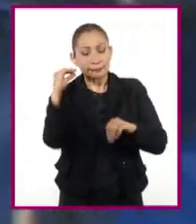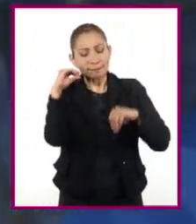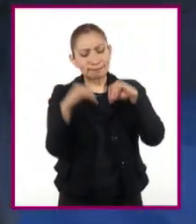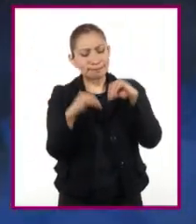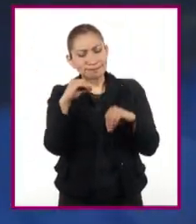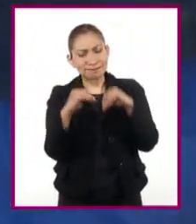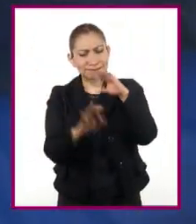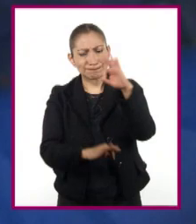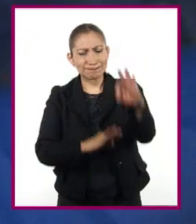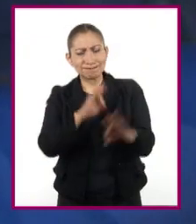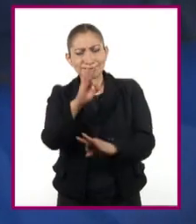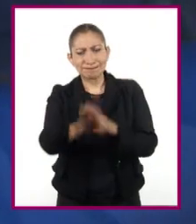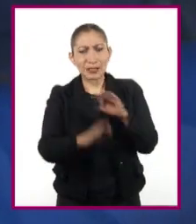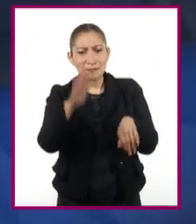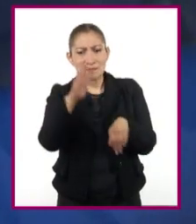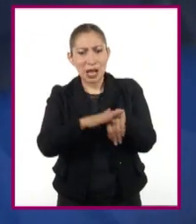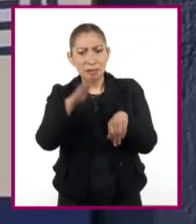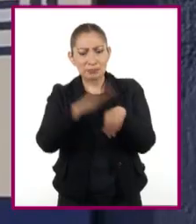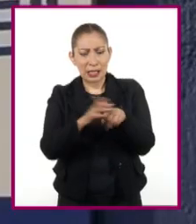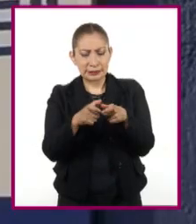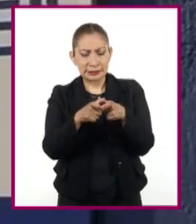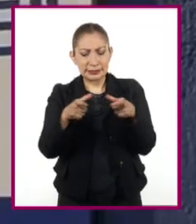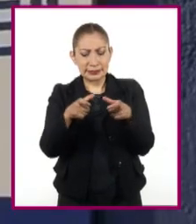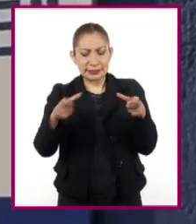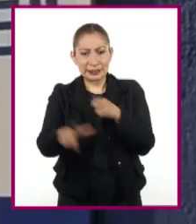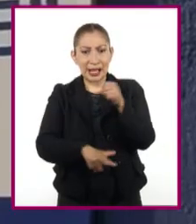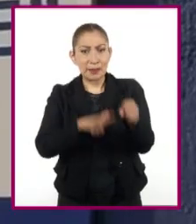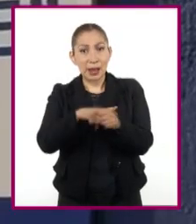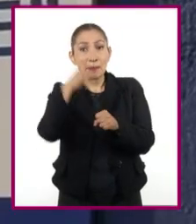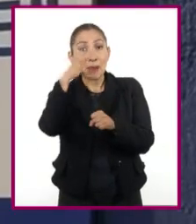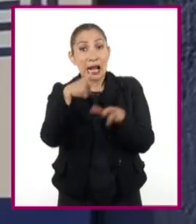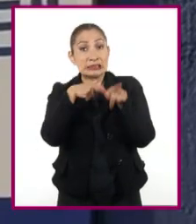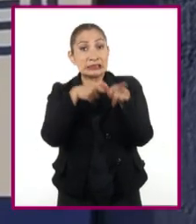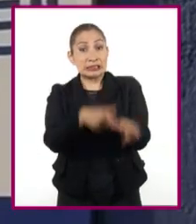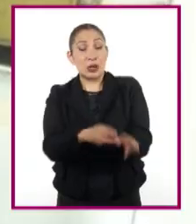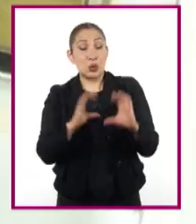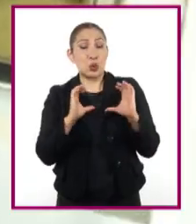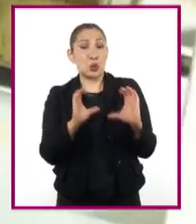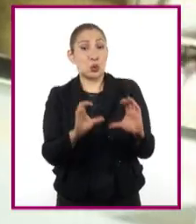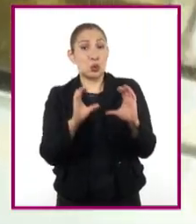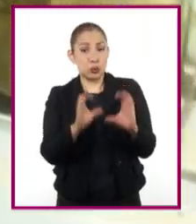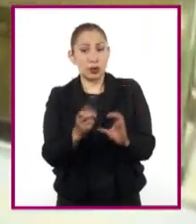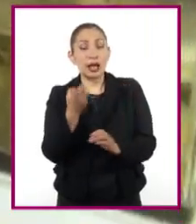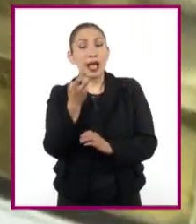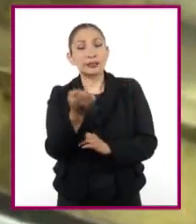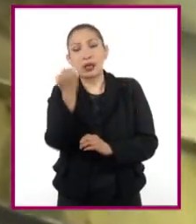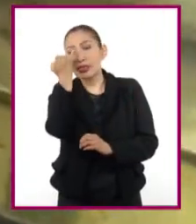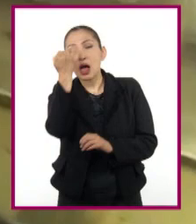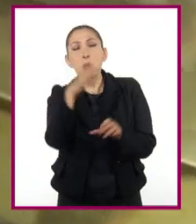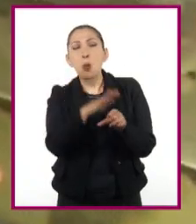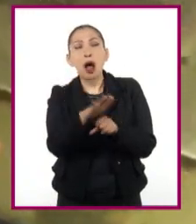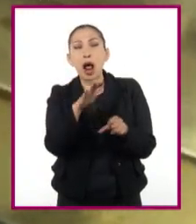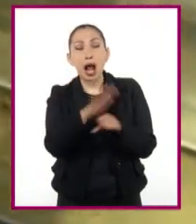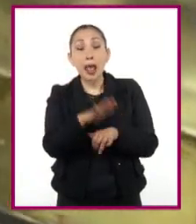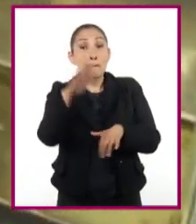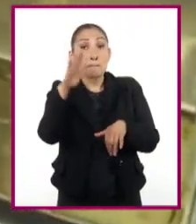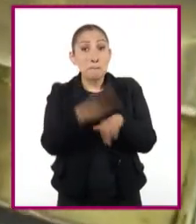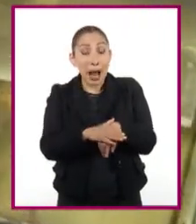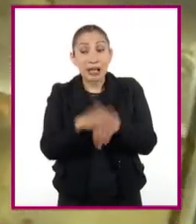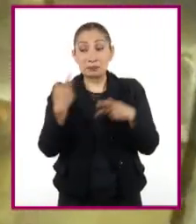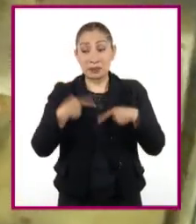producción intensiva de esta especie con fines de conservación. En este caso, la idea es que entre